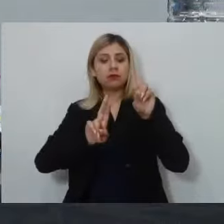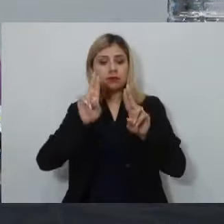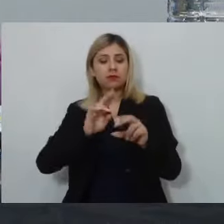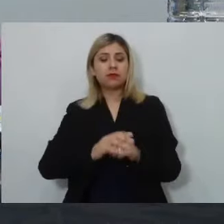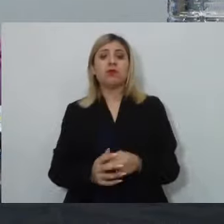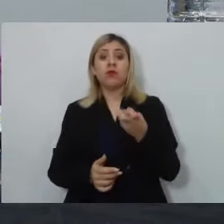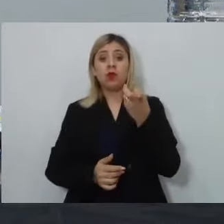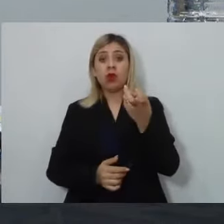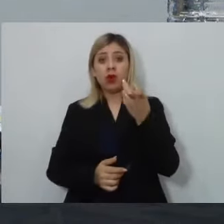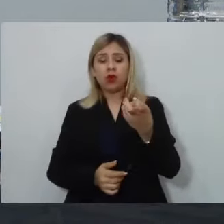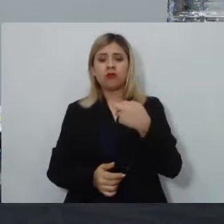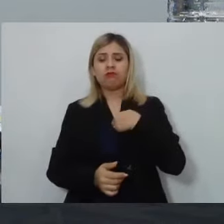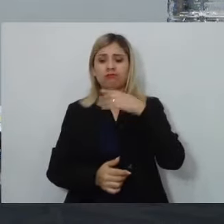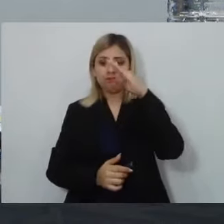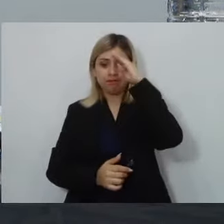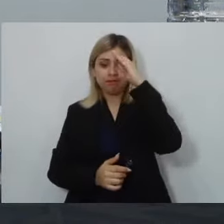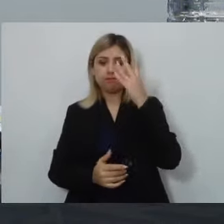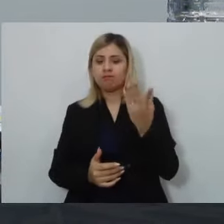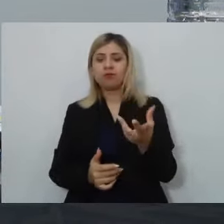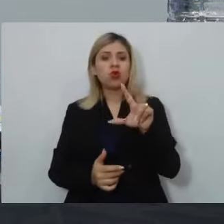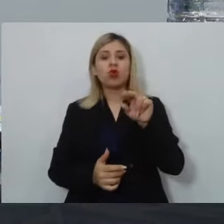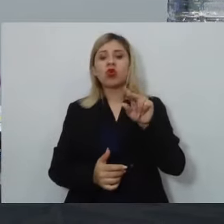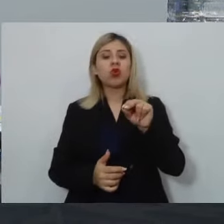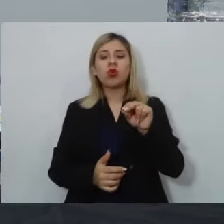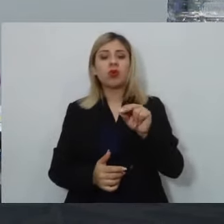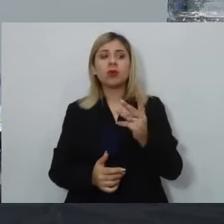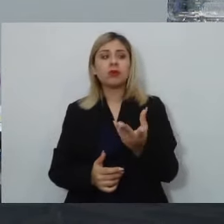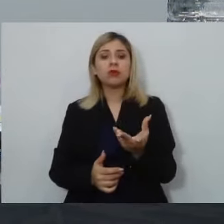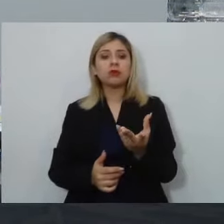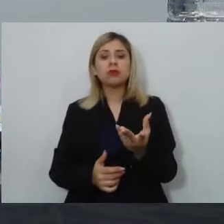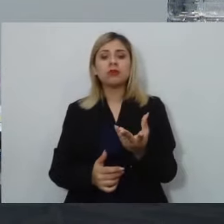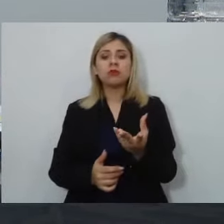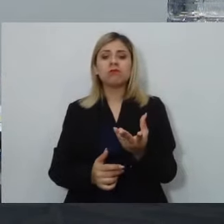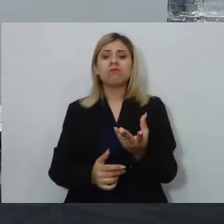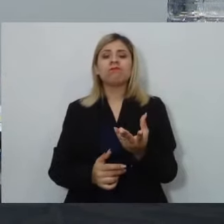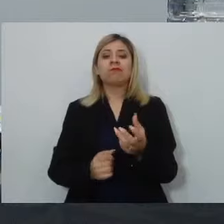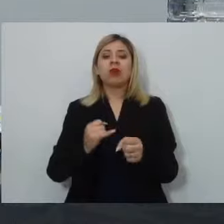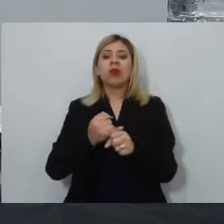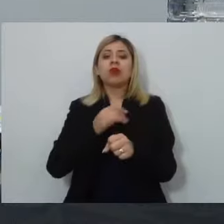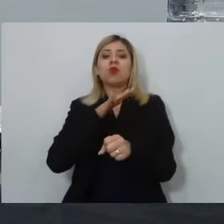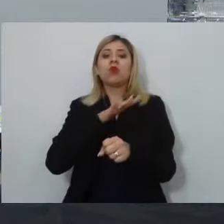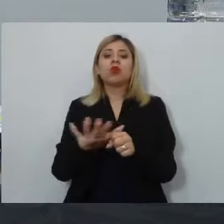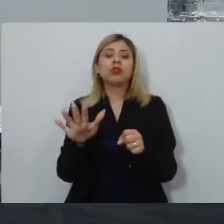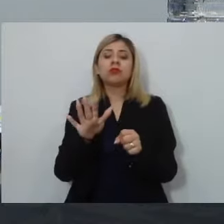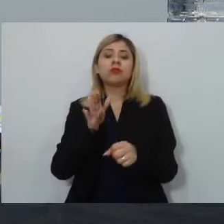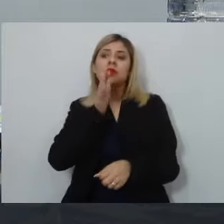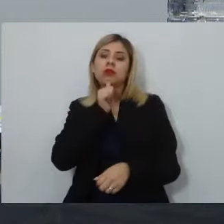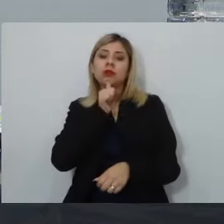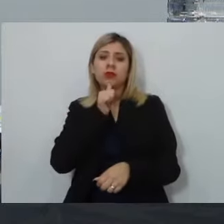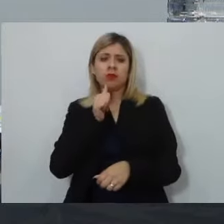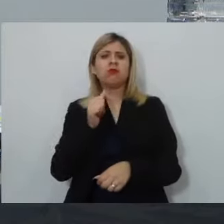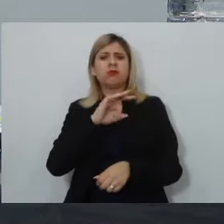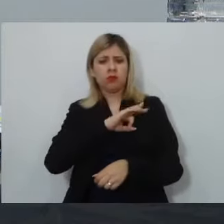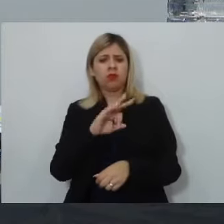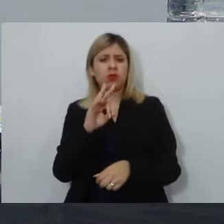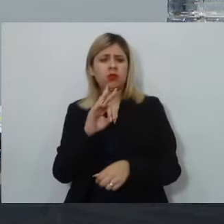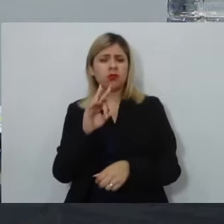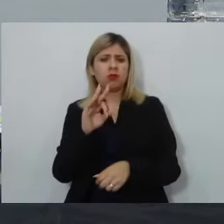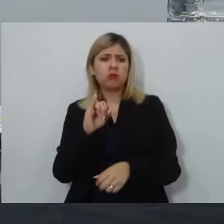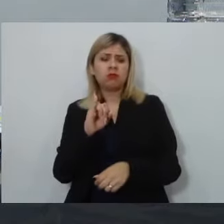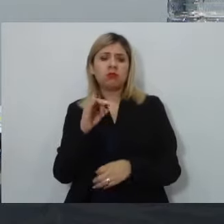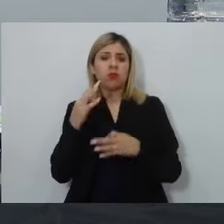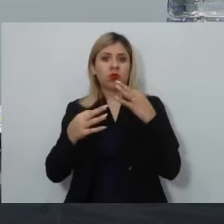voy a cederle el uso de la voz estamos recordemos ya agotamos las rondas y ya estamos en la votación estamos atendiendo estas